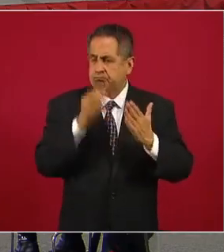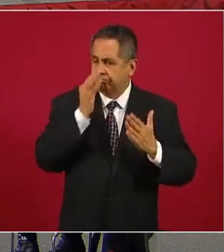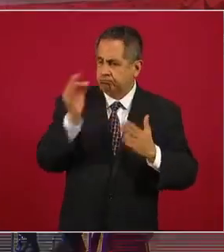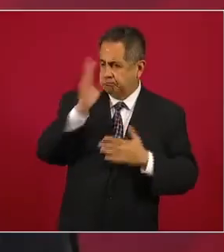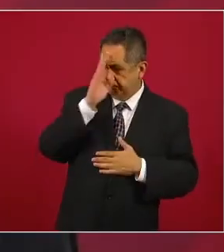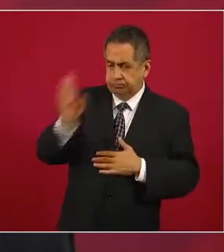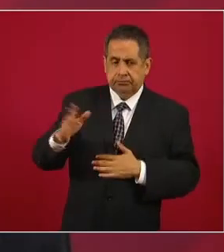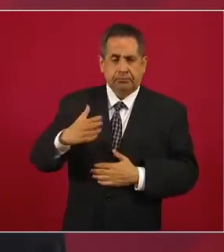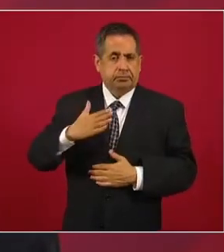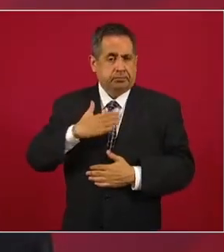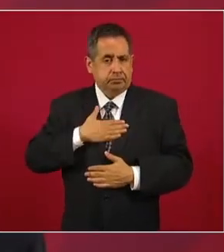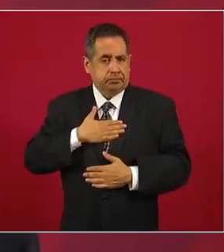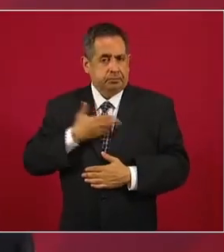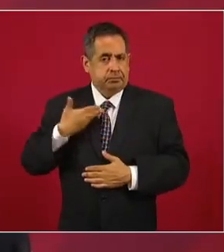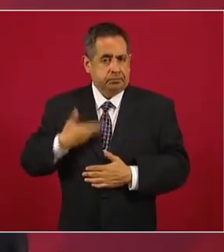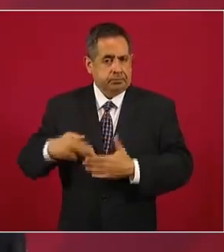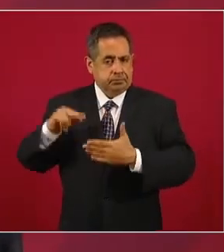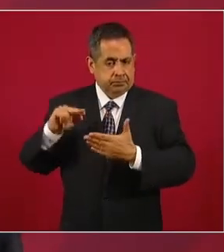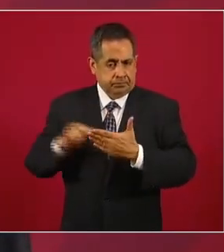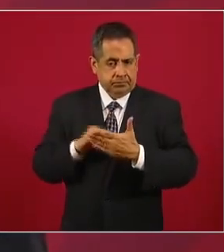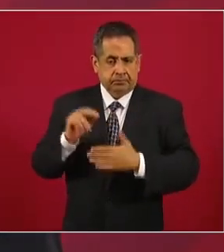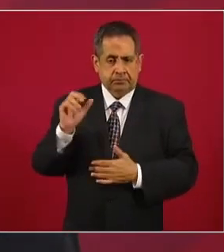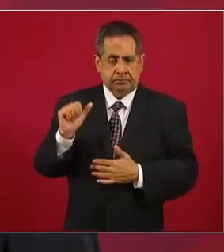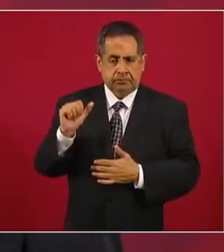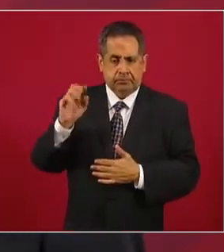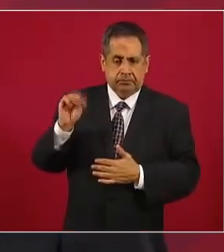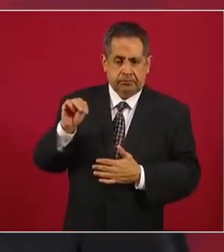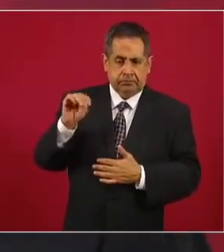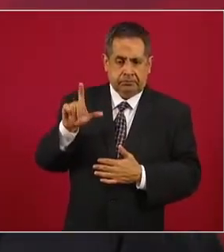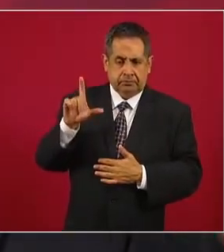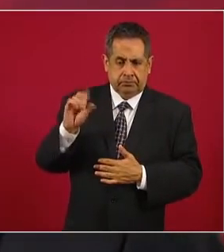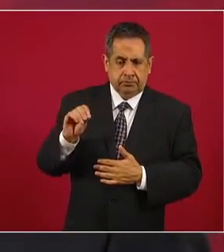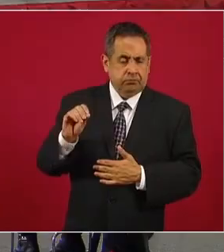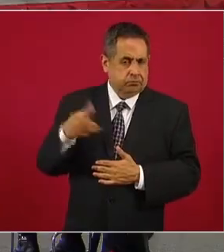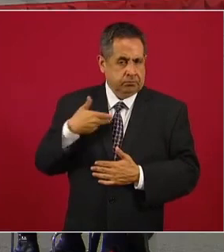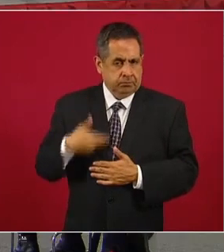el suscrito Andrés Manuel López Obrador,